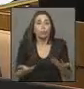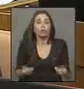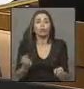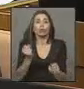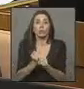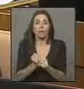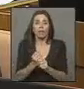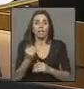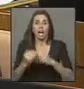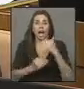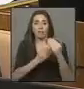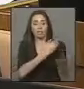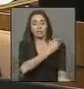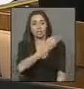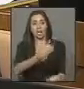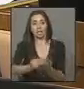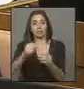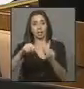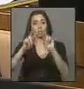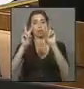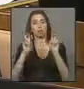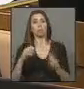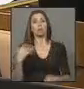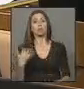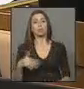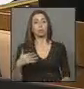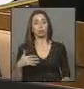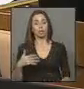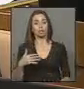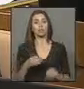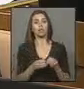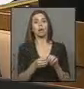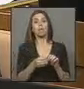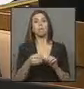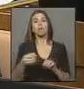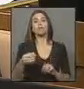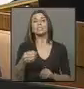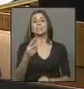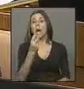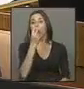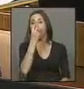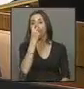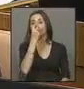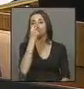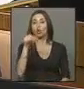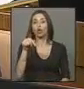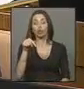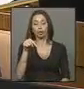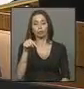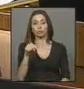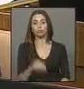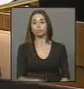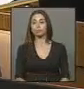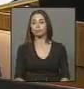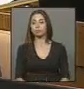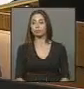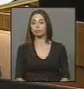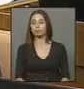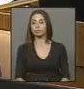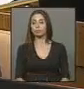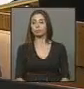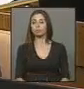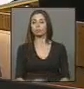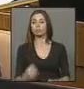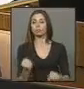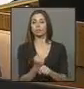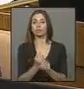profundamente hasta esta fecha en una materia de enorme relevancia para la provincia de Osorno, cual es un trabajo